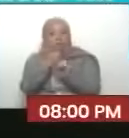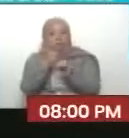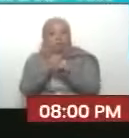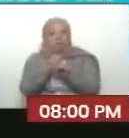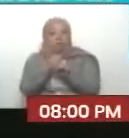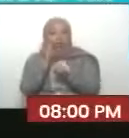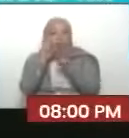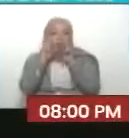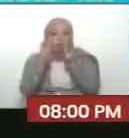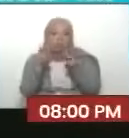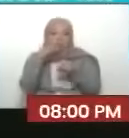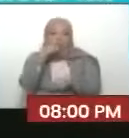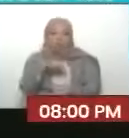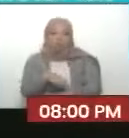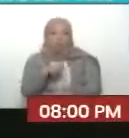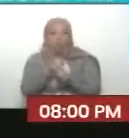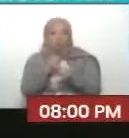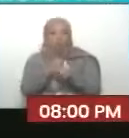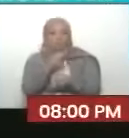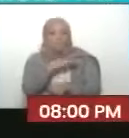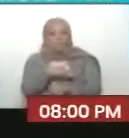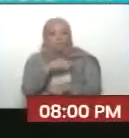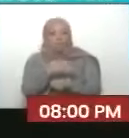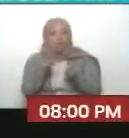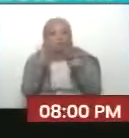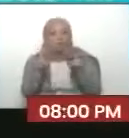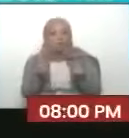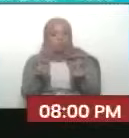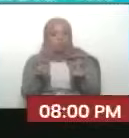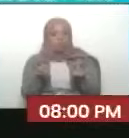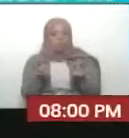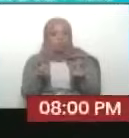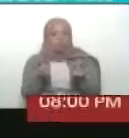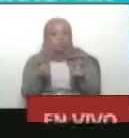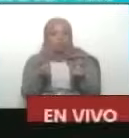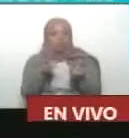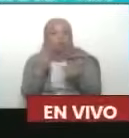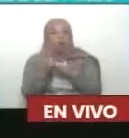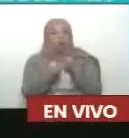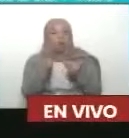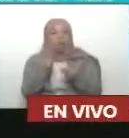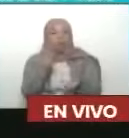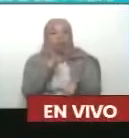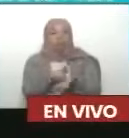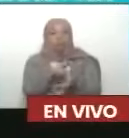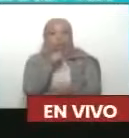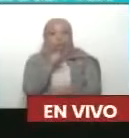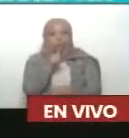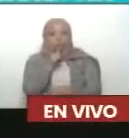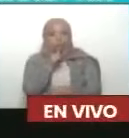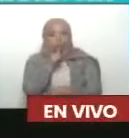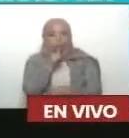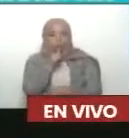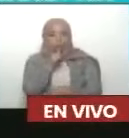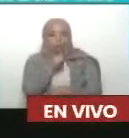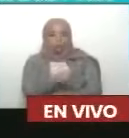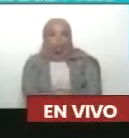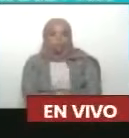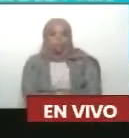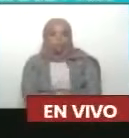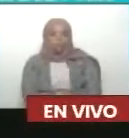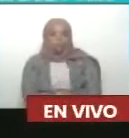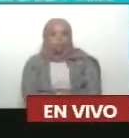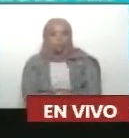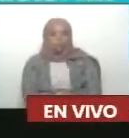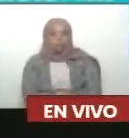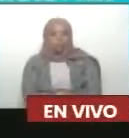visión histórica, además de la visión de la nueva época, ¿cómo aterrizamos esto? ¿Ah?